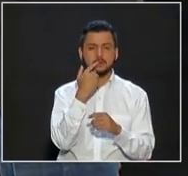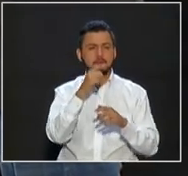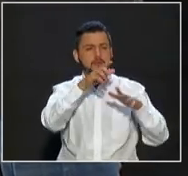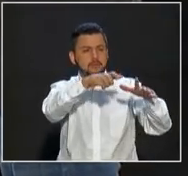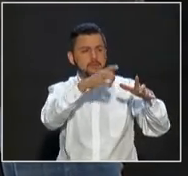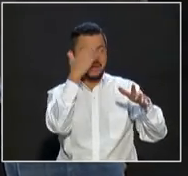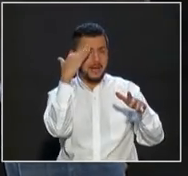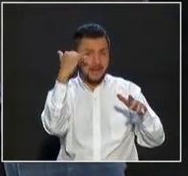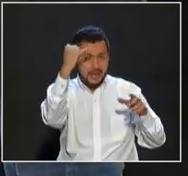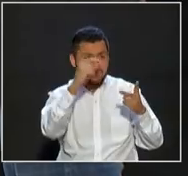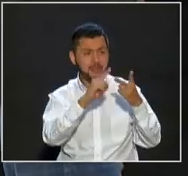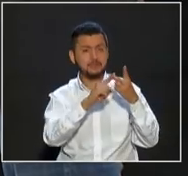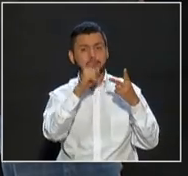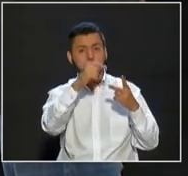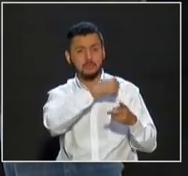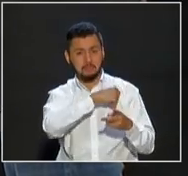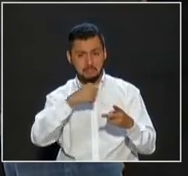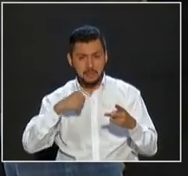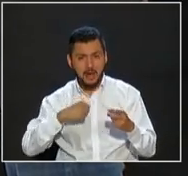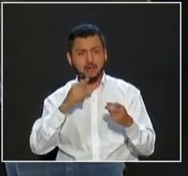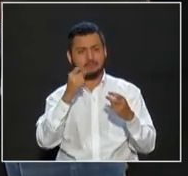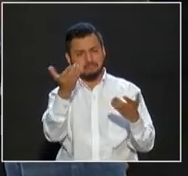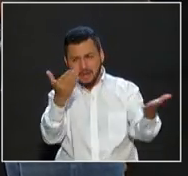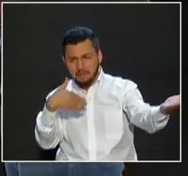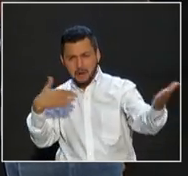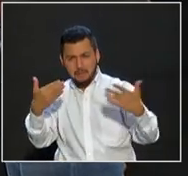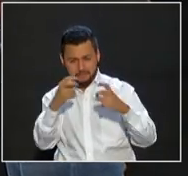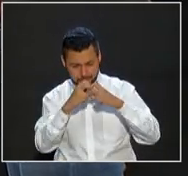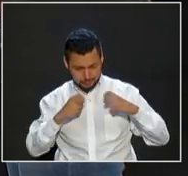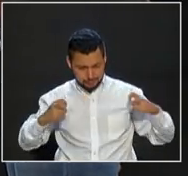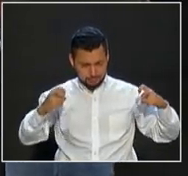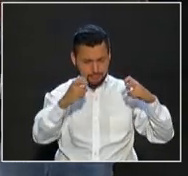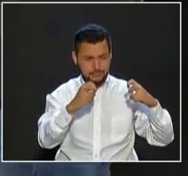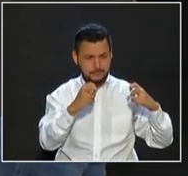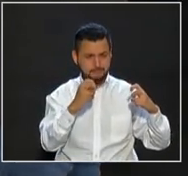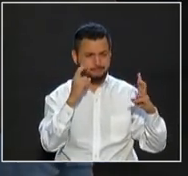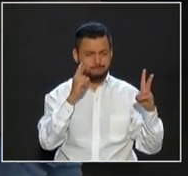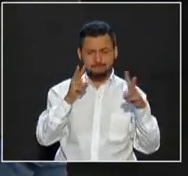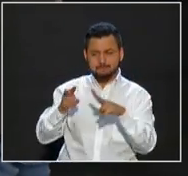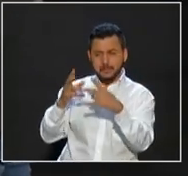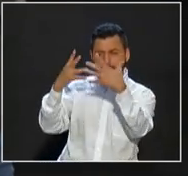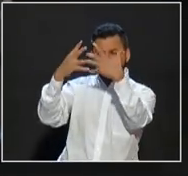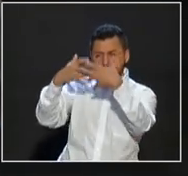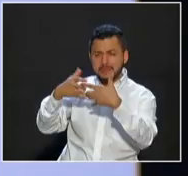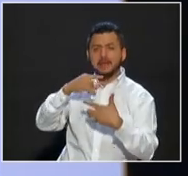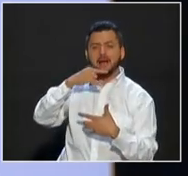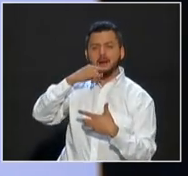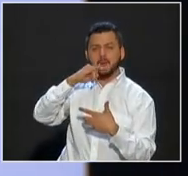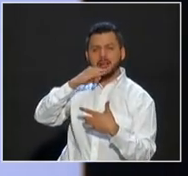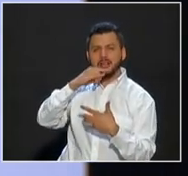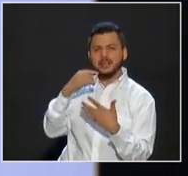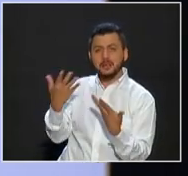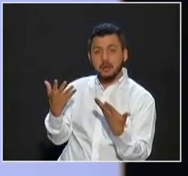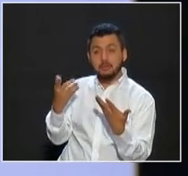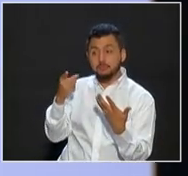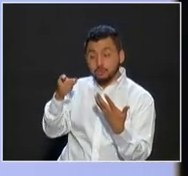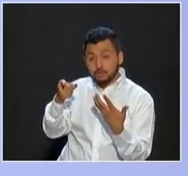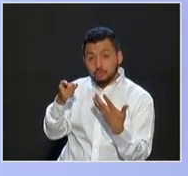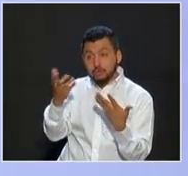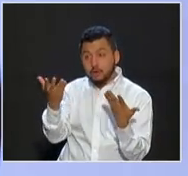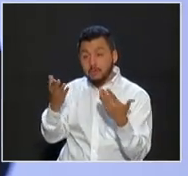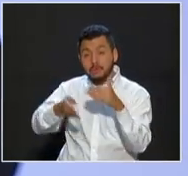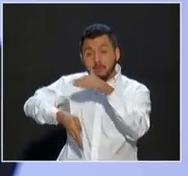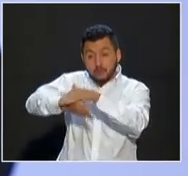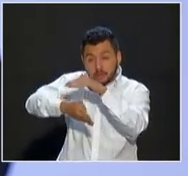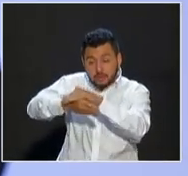para que me ayuden a tomar una decisión es que miren el solo hecho de volver la empresa industrial y comercial del